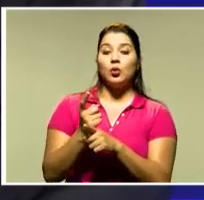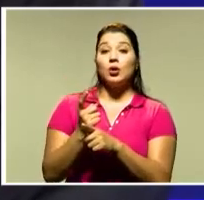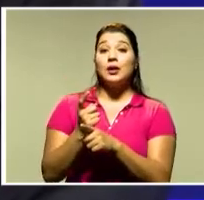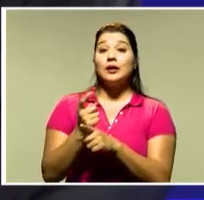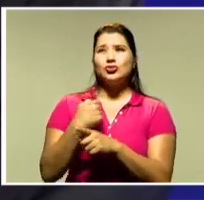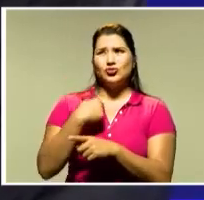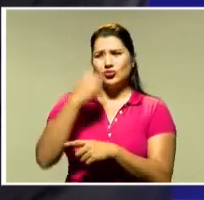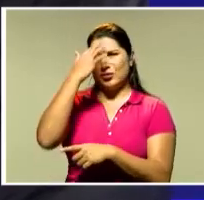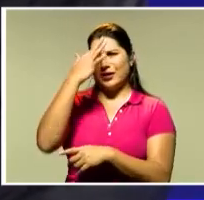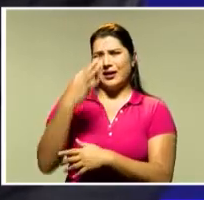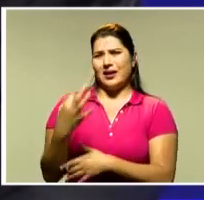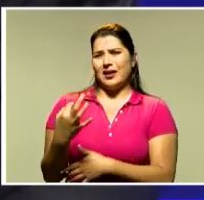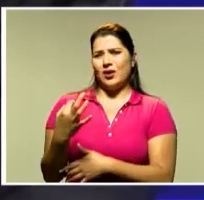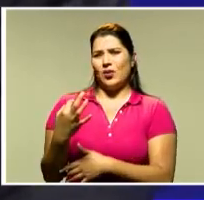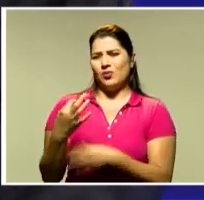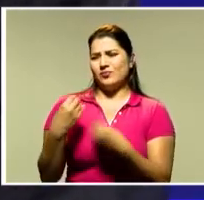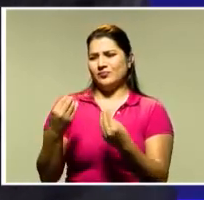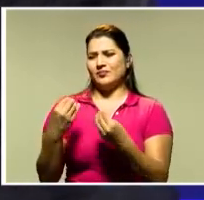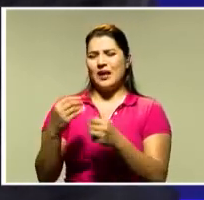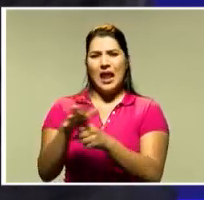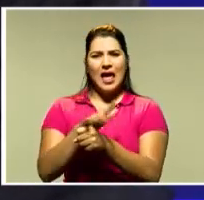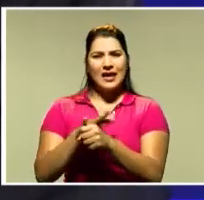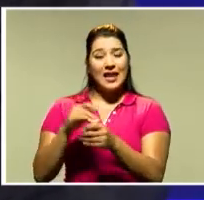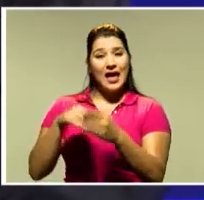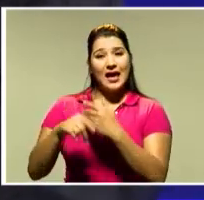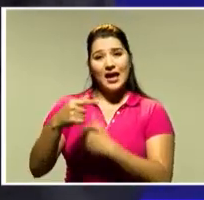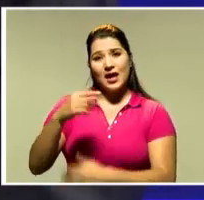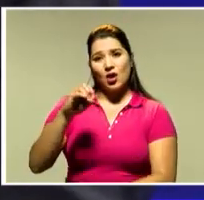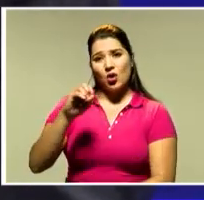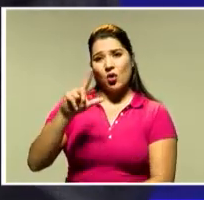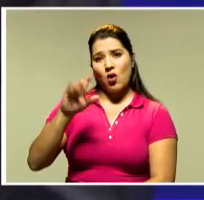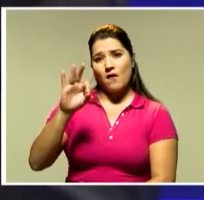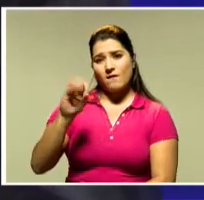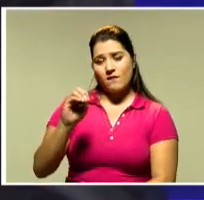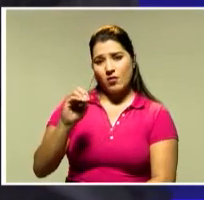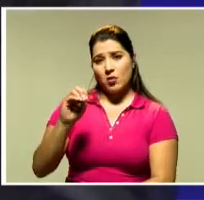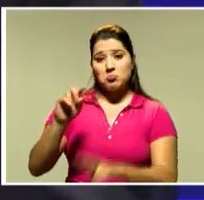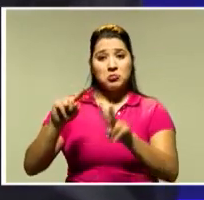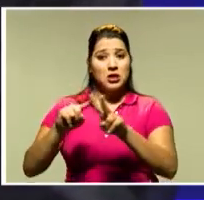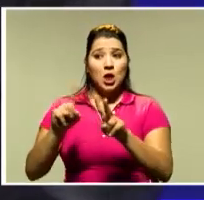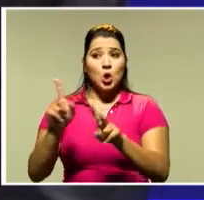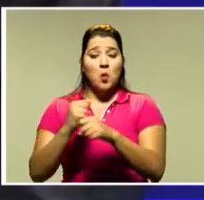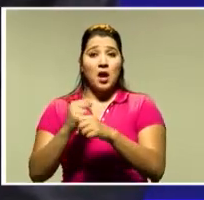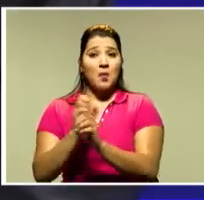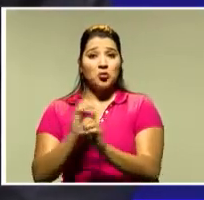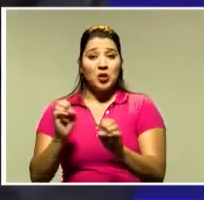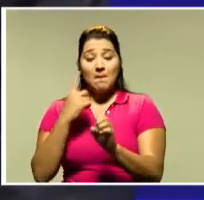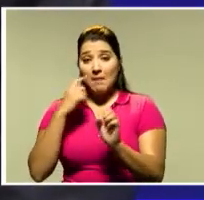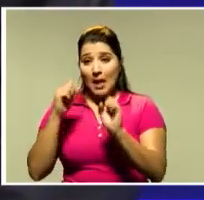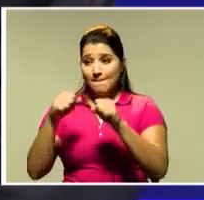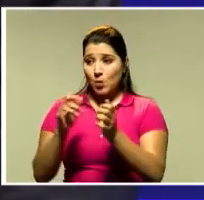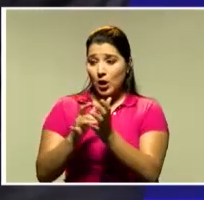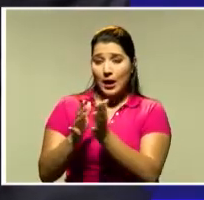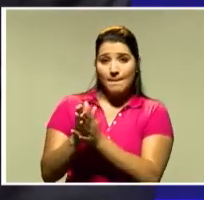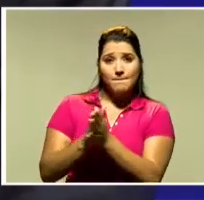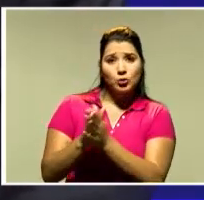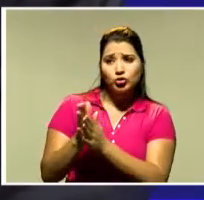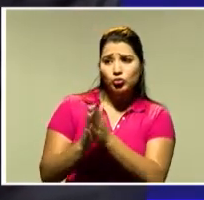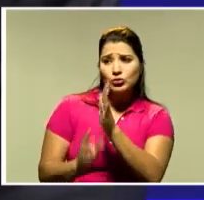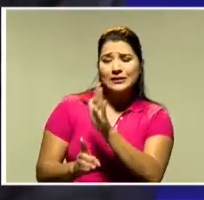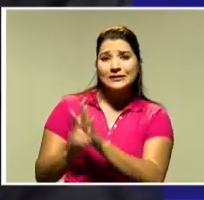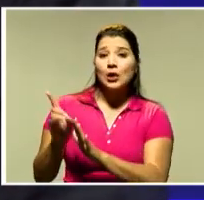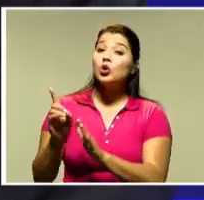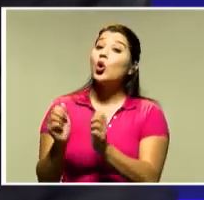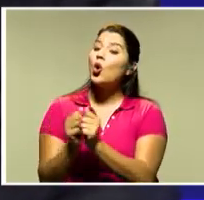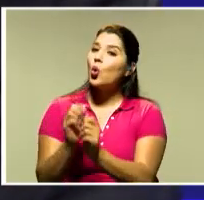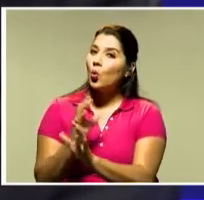es una barbaridad que las islas del Golfo de Nicoya sencillamente no hayamos hecho nada para que se pueda llevar adelante desarrollo